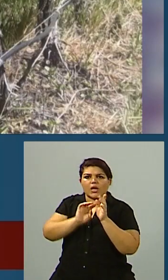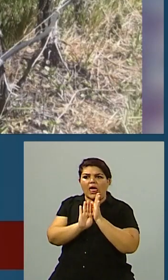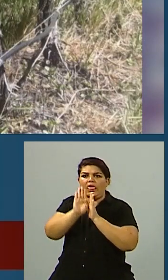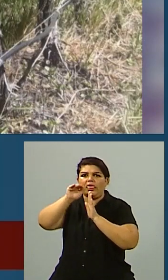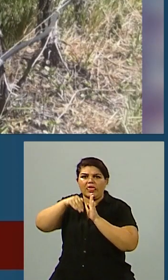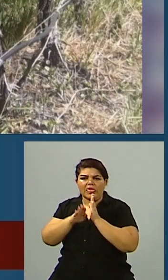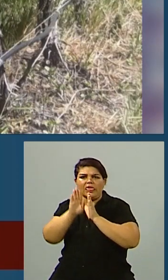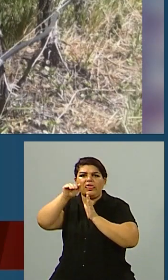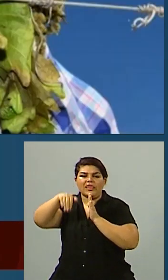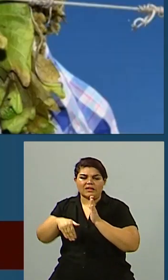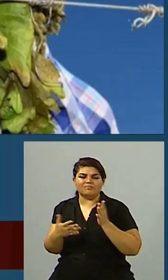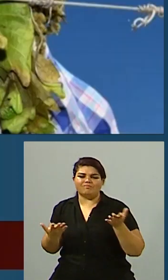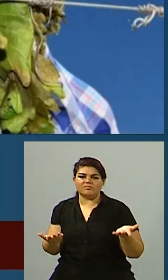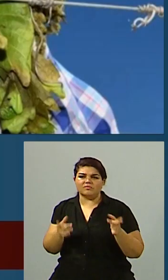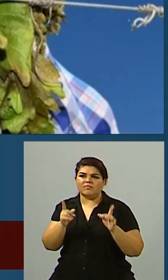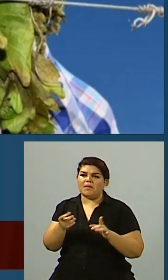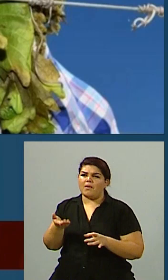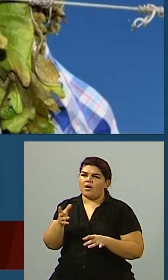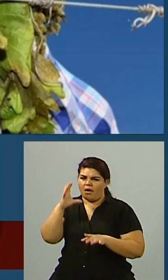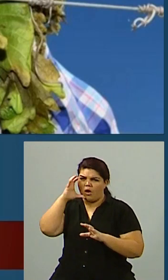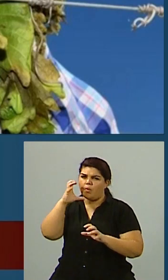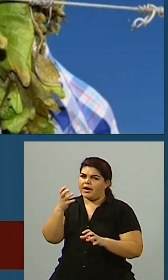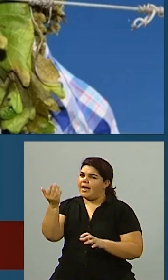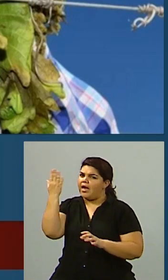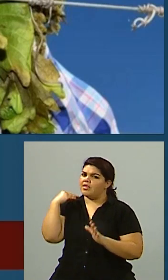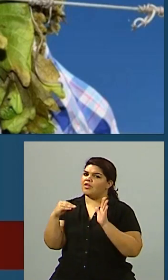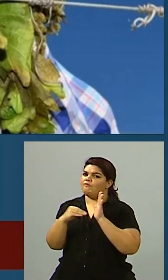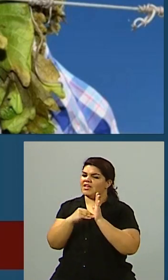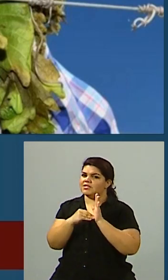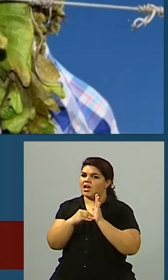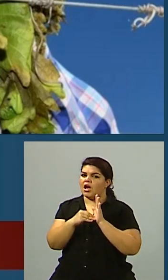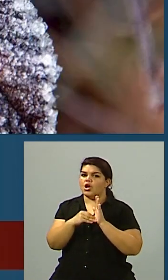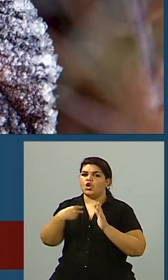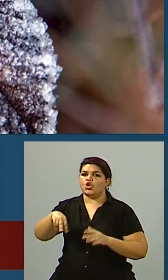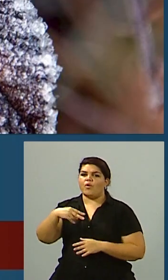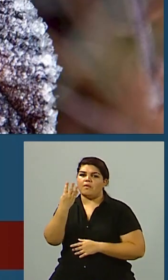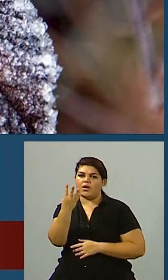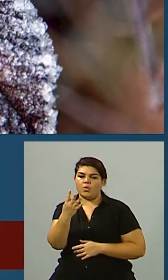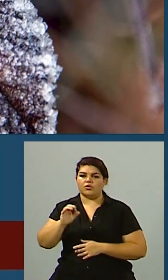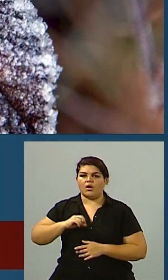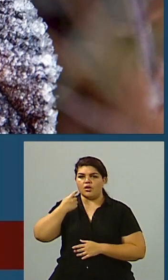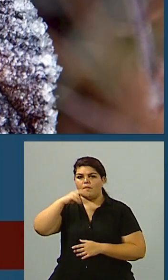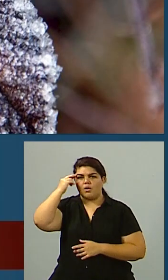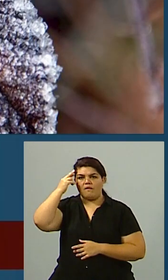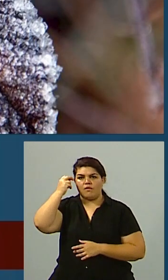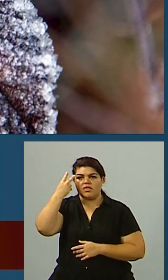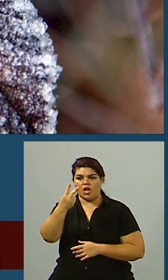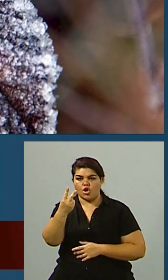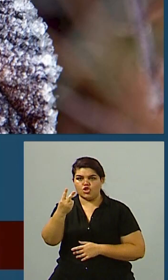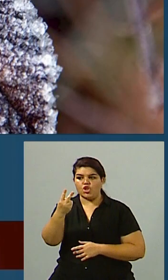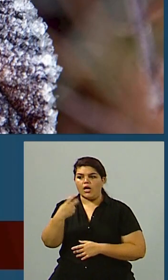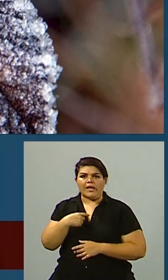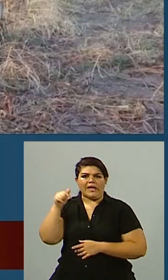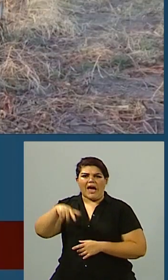recordados tristemente, ¿no? Como aquel 4 de noviembre de 1992, que dejó prácticamente sin producción